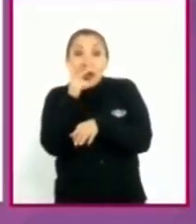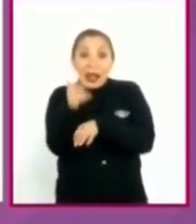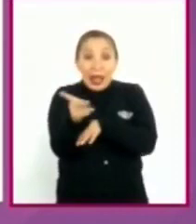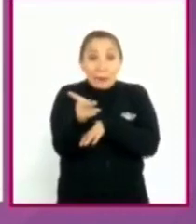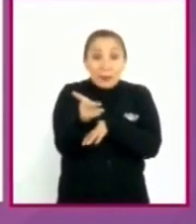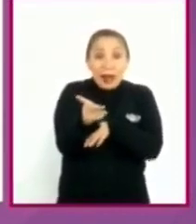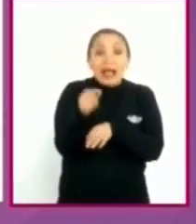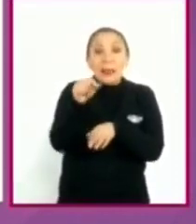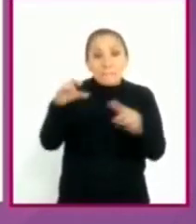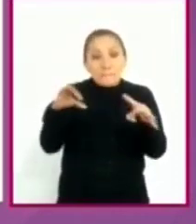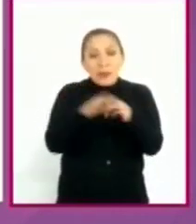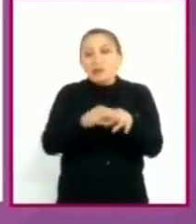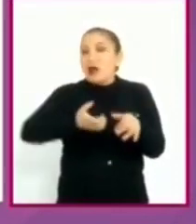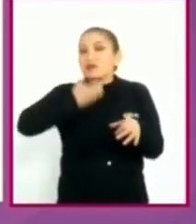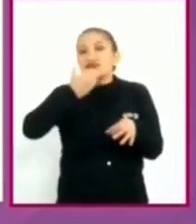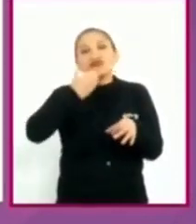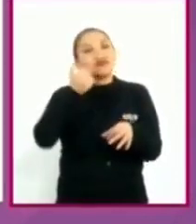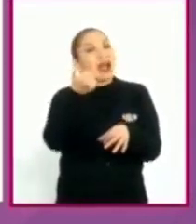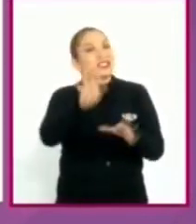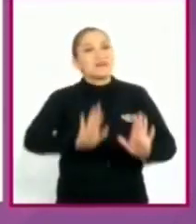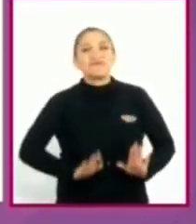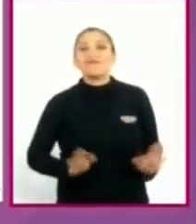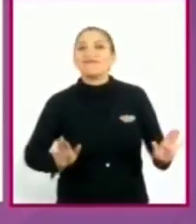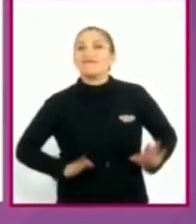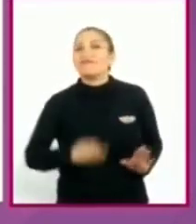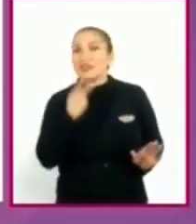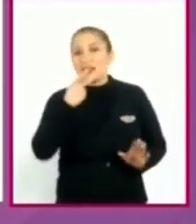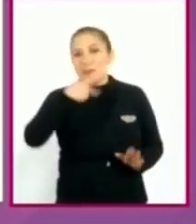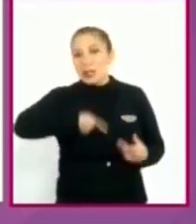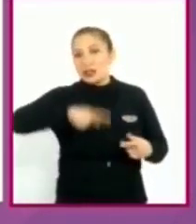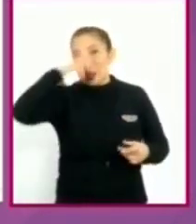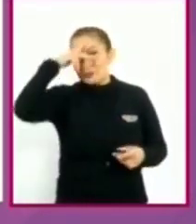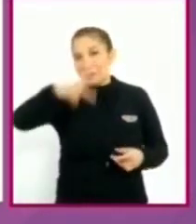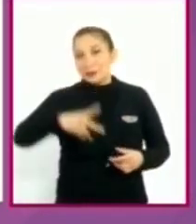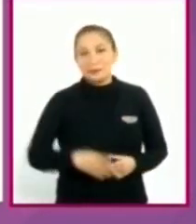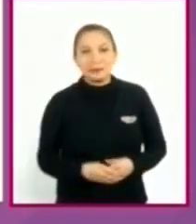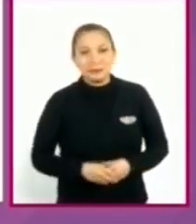que son parte de nuestra muy particular forma de hablar como mexicanos.